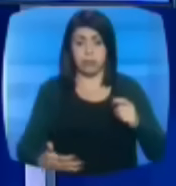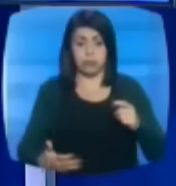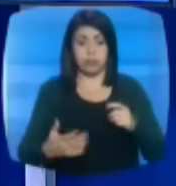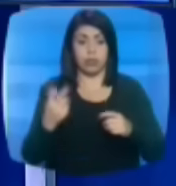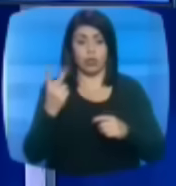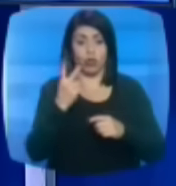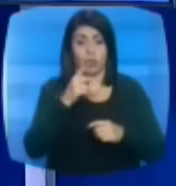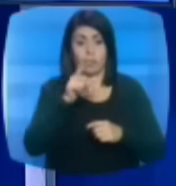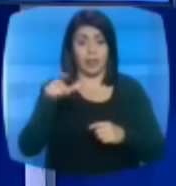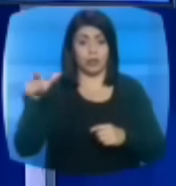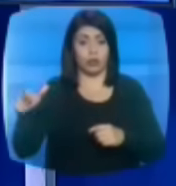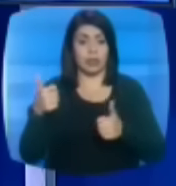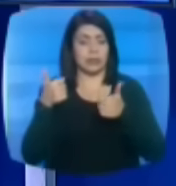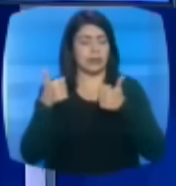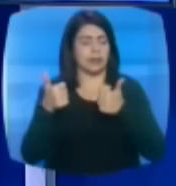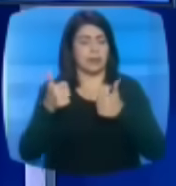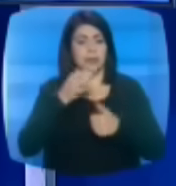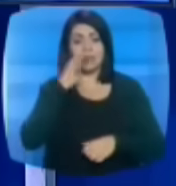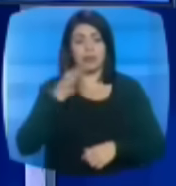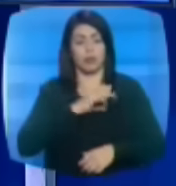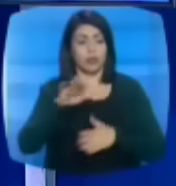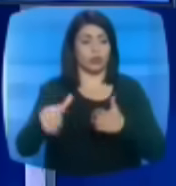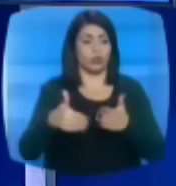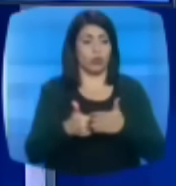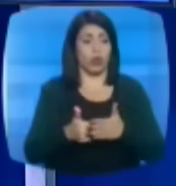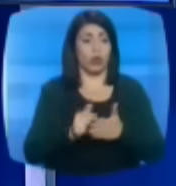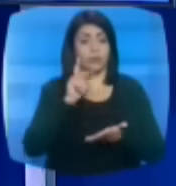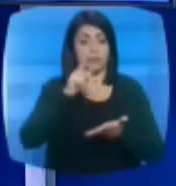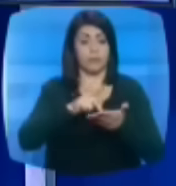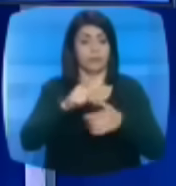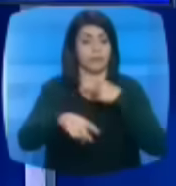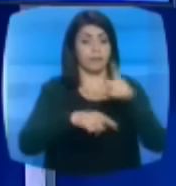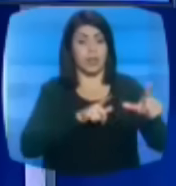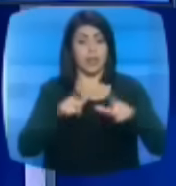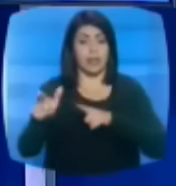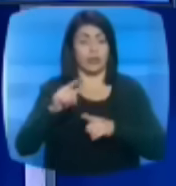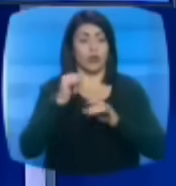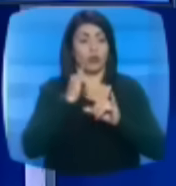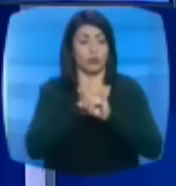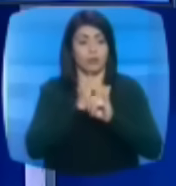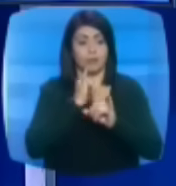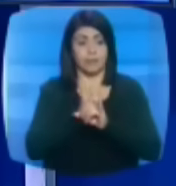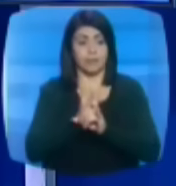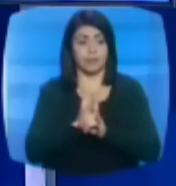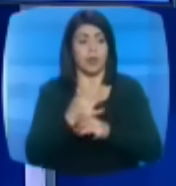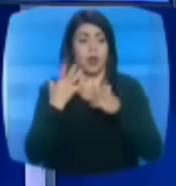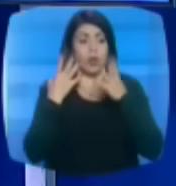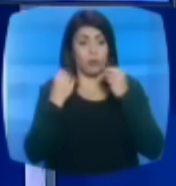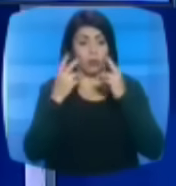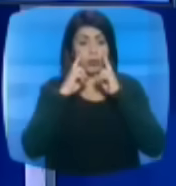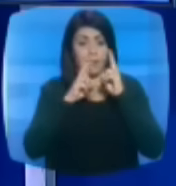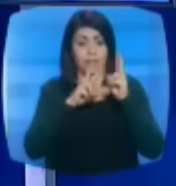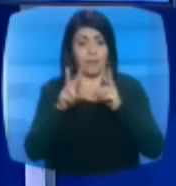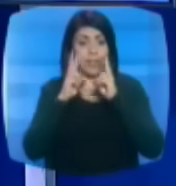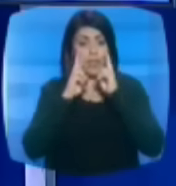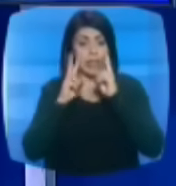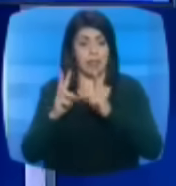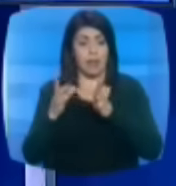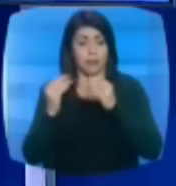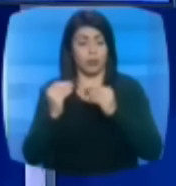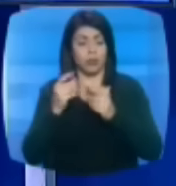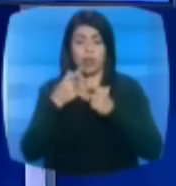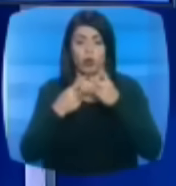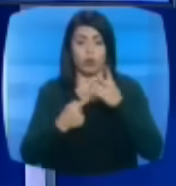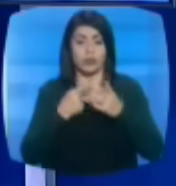de estas dos leyendas. Así que seguramente pues este estreno estará en todas las plataformas digitales con muchísimas vistas y